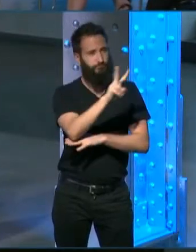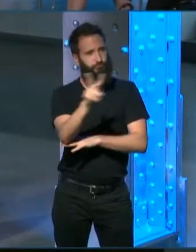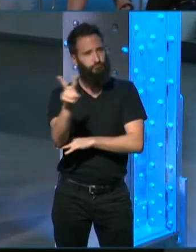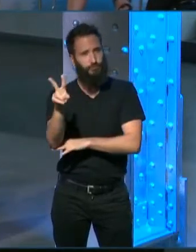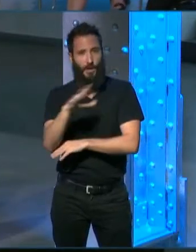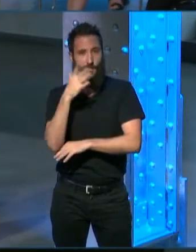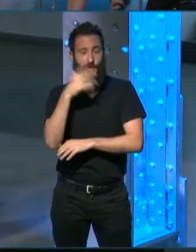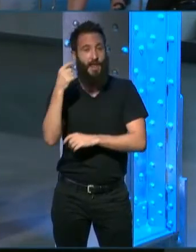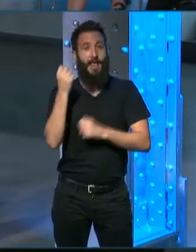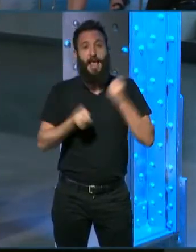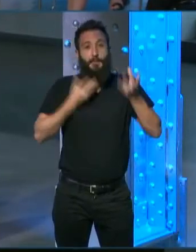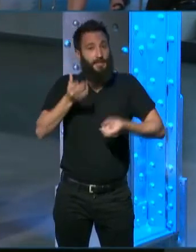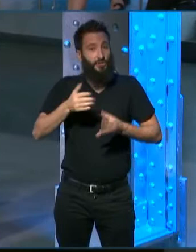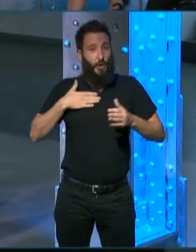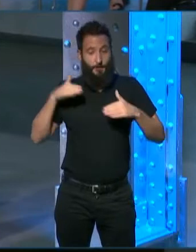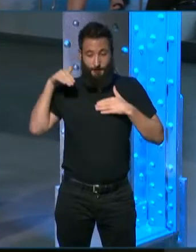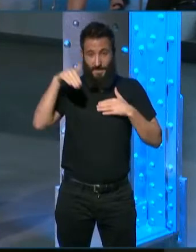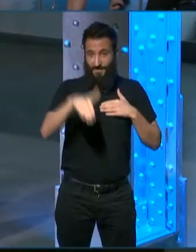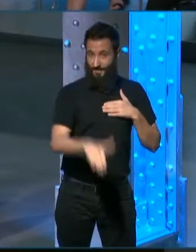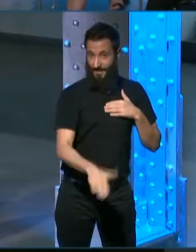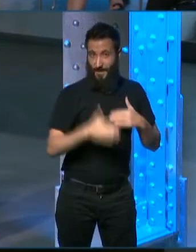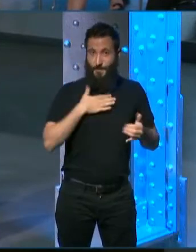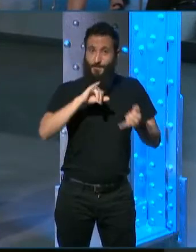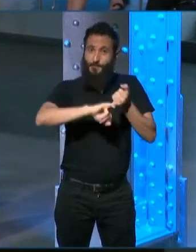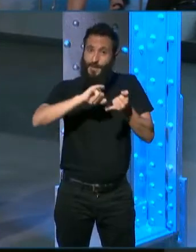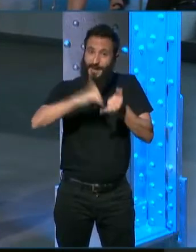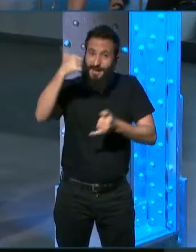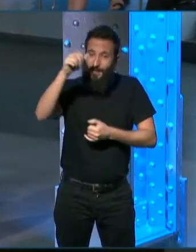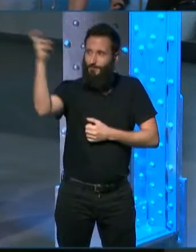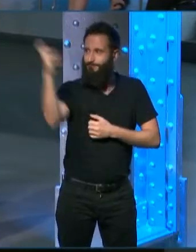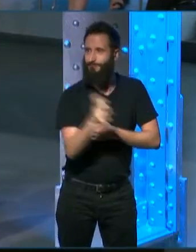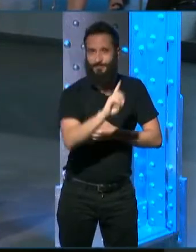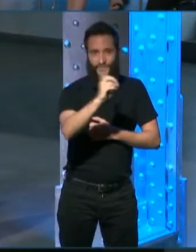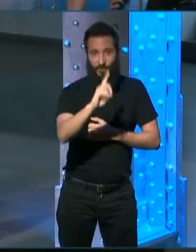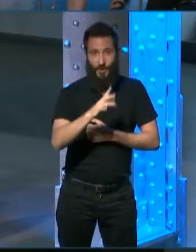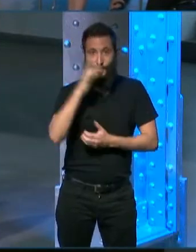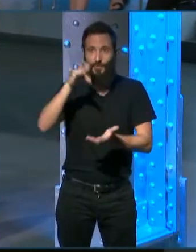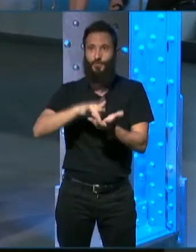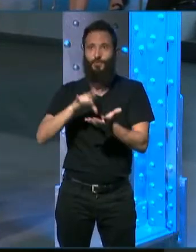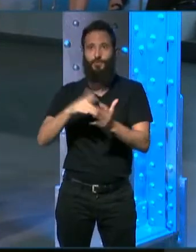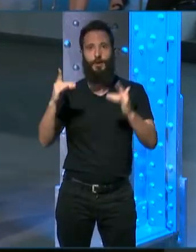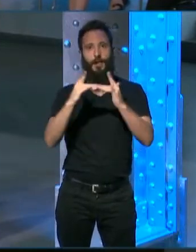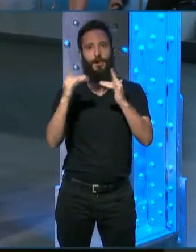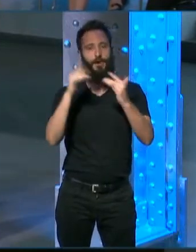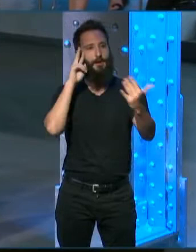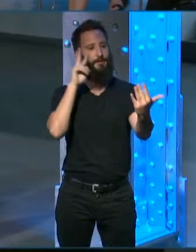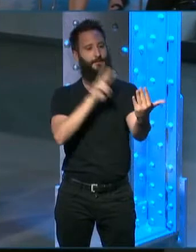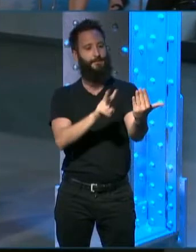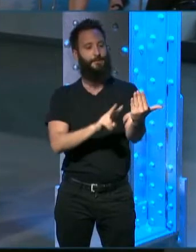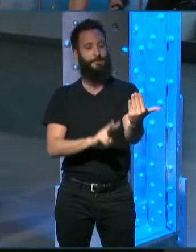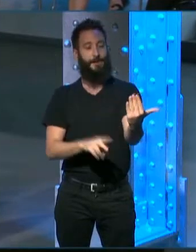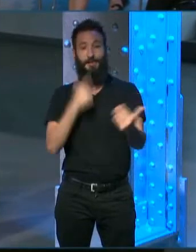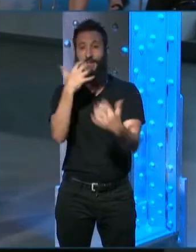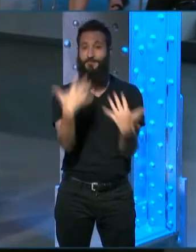expresión de mi decadencia, mi marido no viene a las proyecciones porque se ve en la cama así leyendo y entonces la gente suele morirse